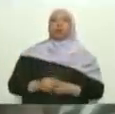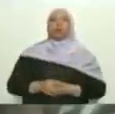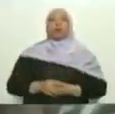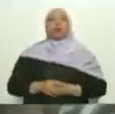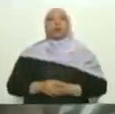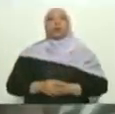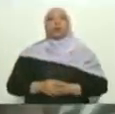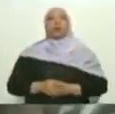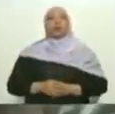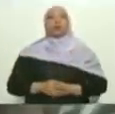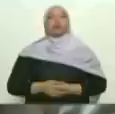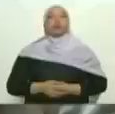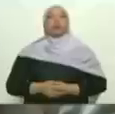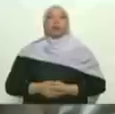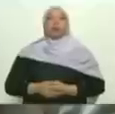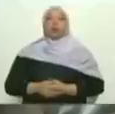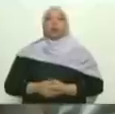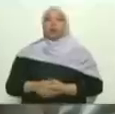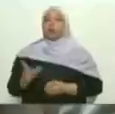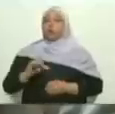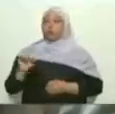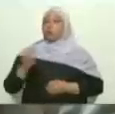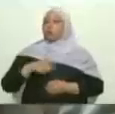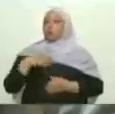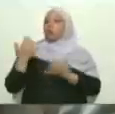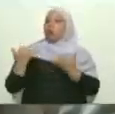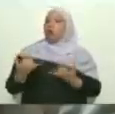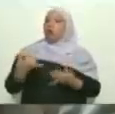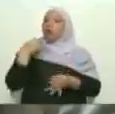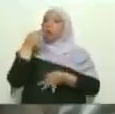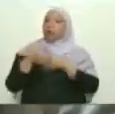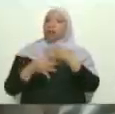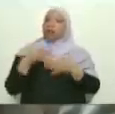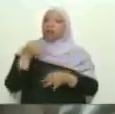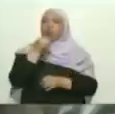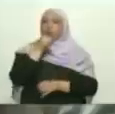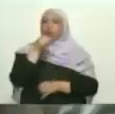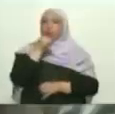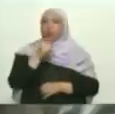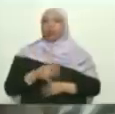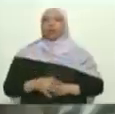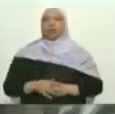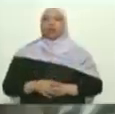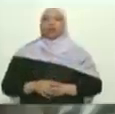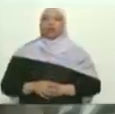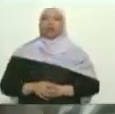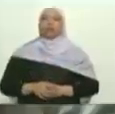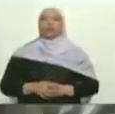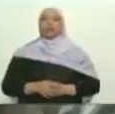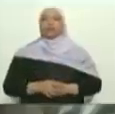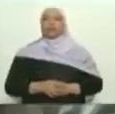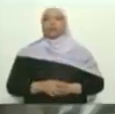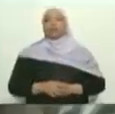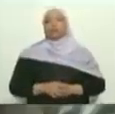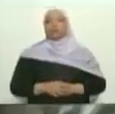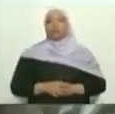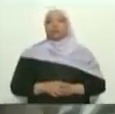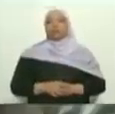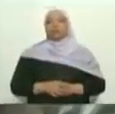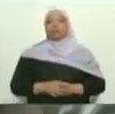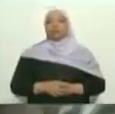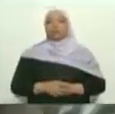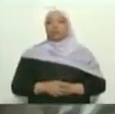así. Pero no, estamos hablando de alguien que con todo el desparpajo